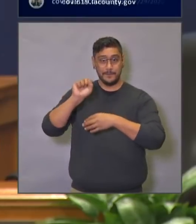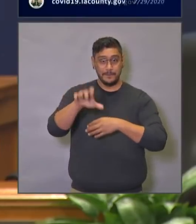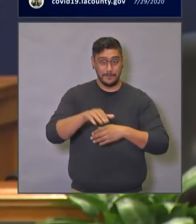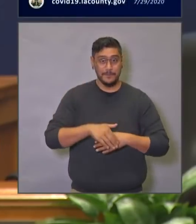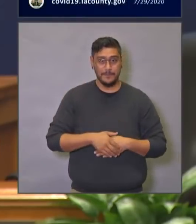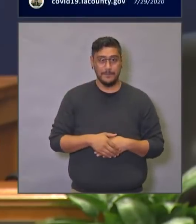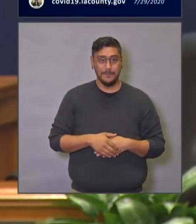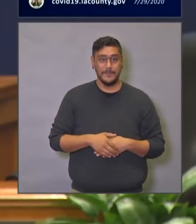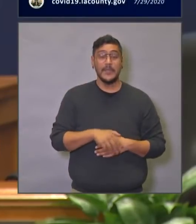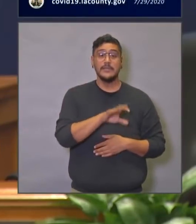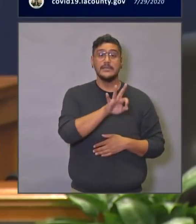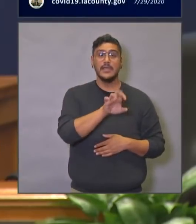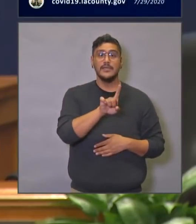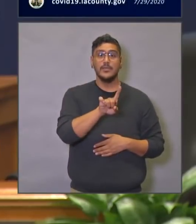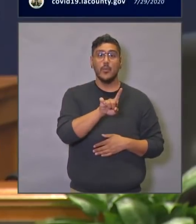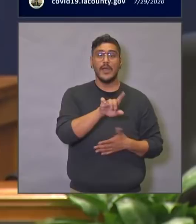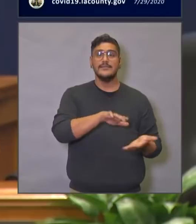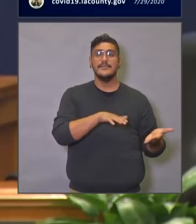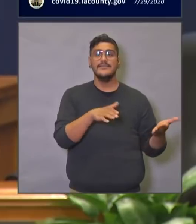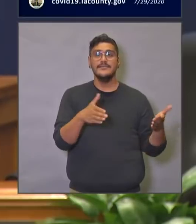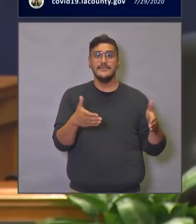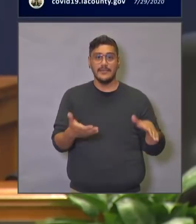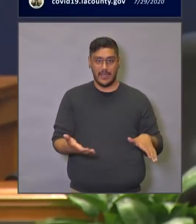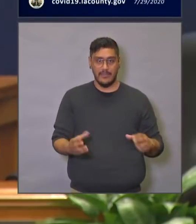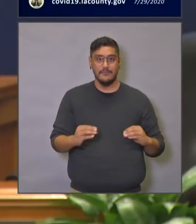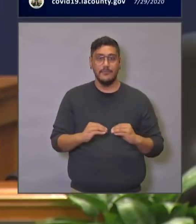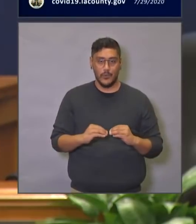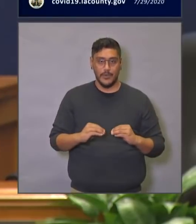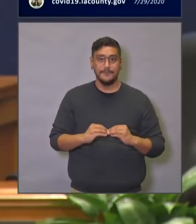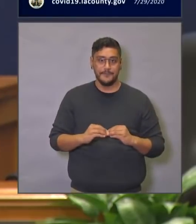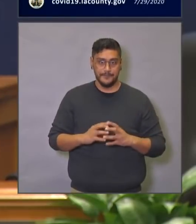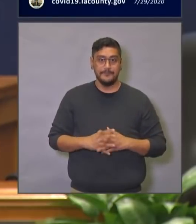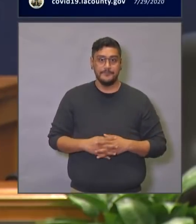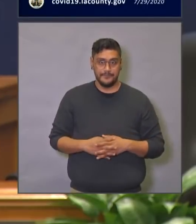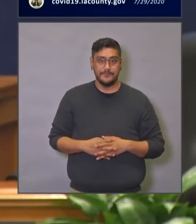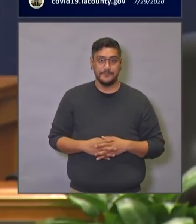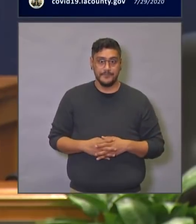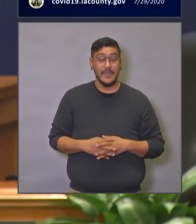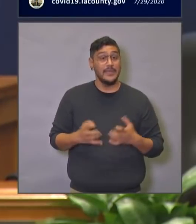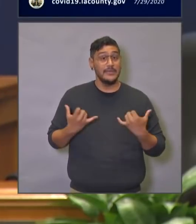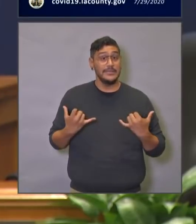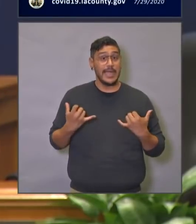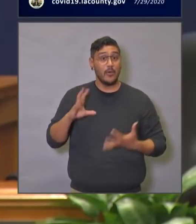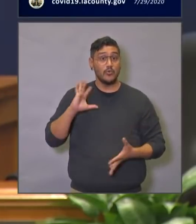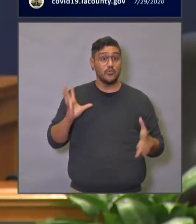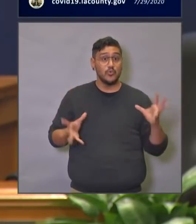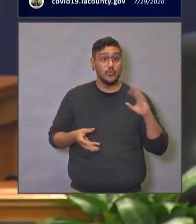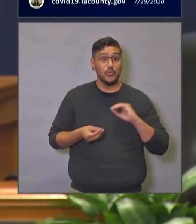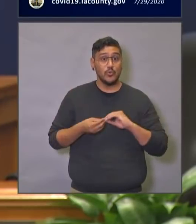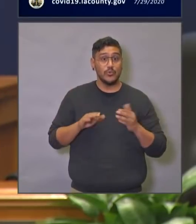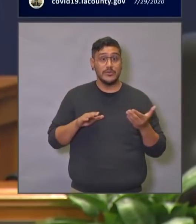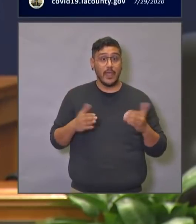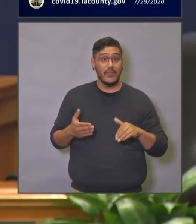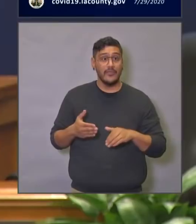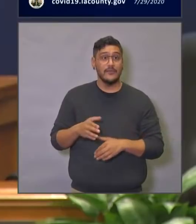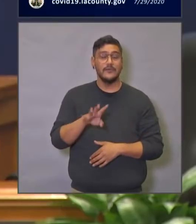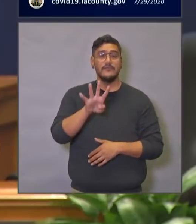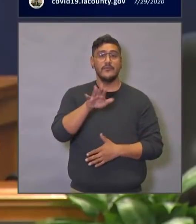de reportar 91 fallecimientos adicionales hoy. Esto eleva el número total de fallecimientos